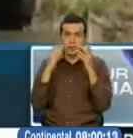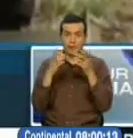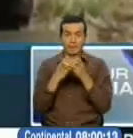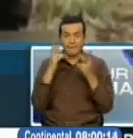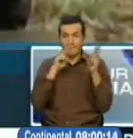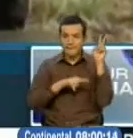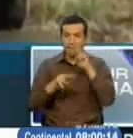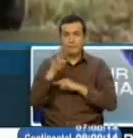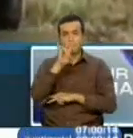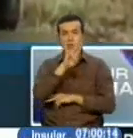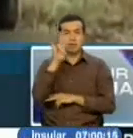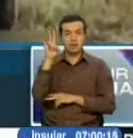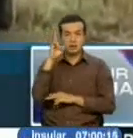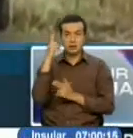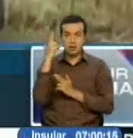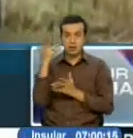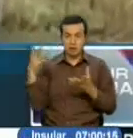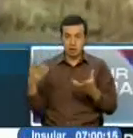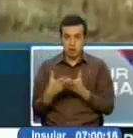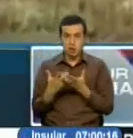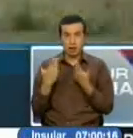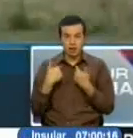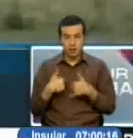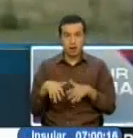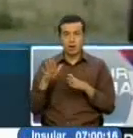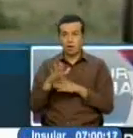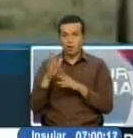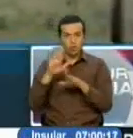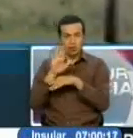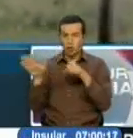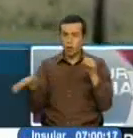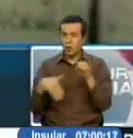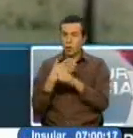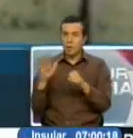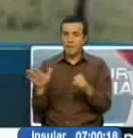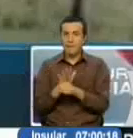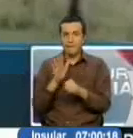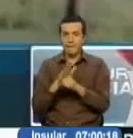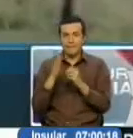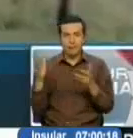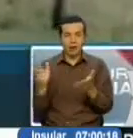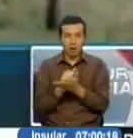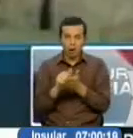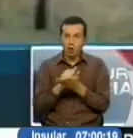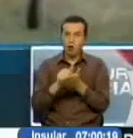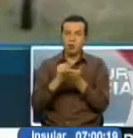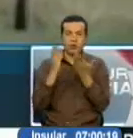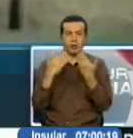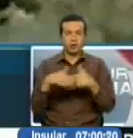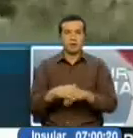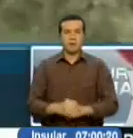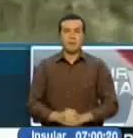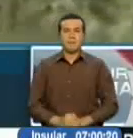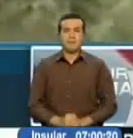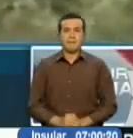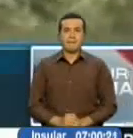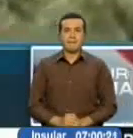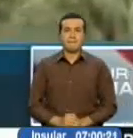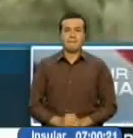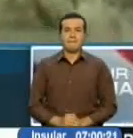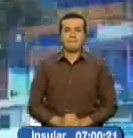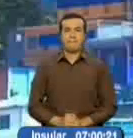verificó 77 caletas de las cuales se han extraído el armamento y destruido municiones y explosivos.